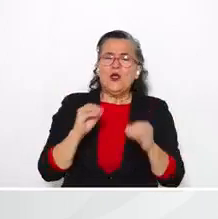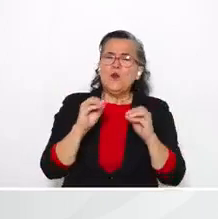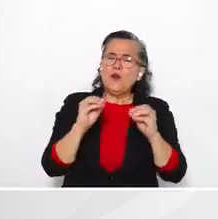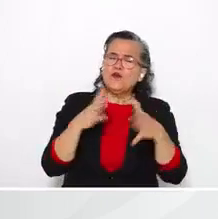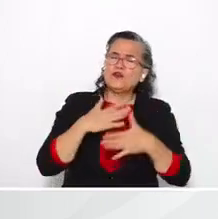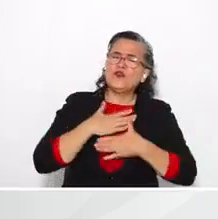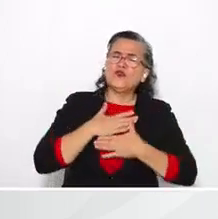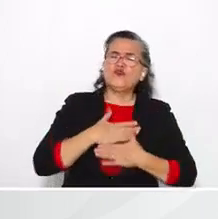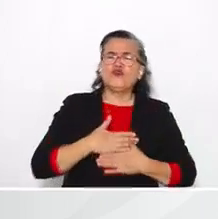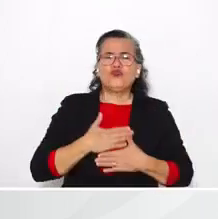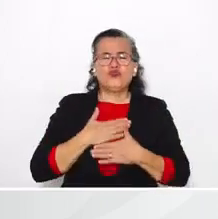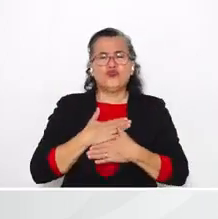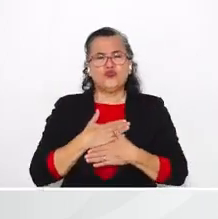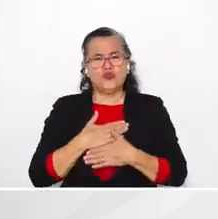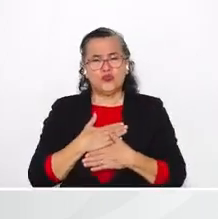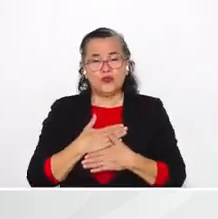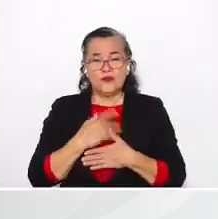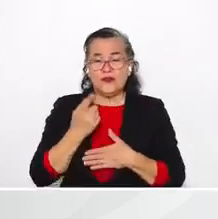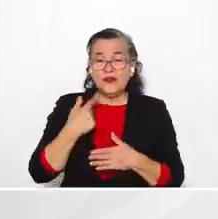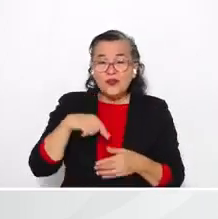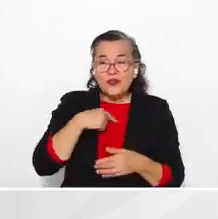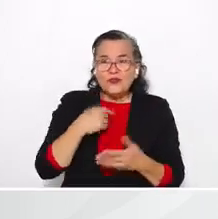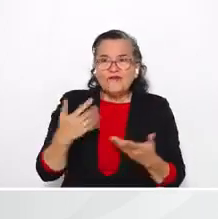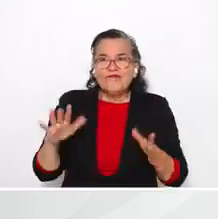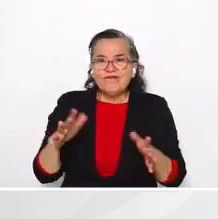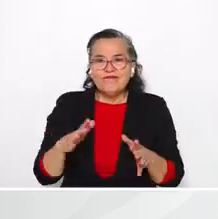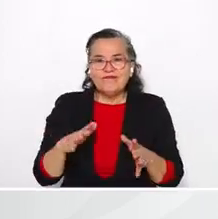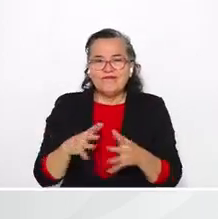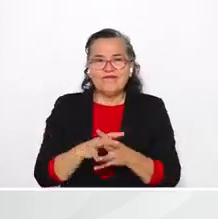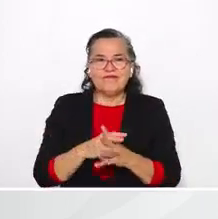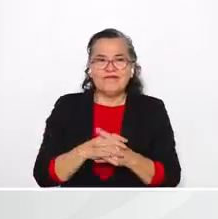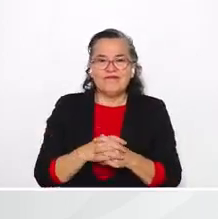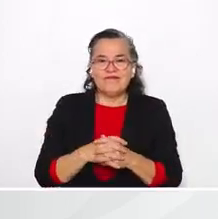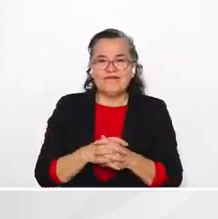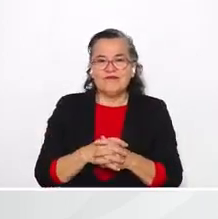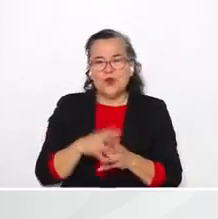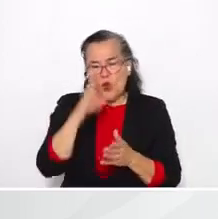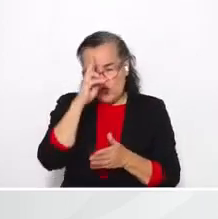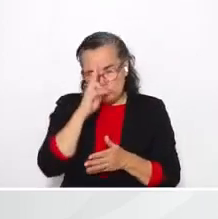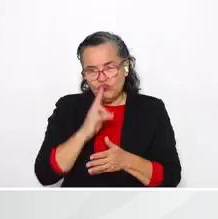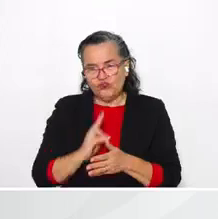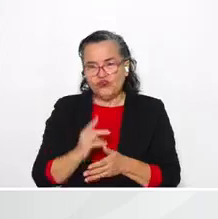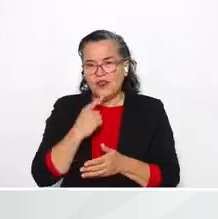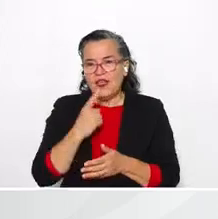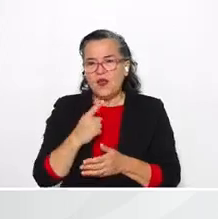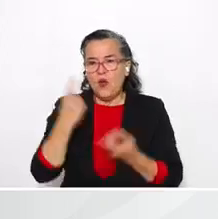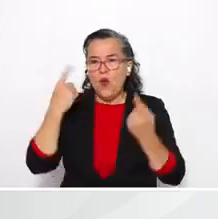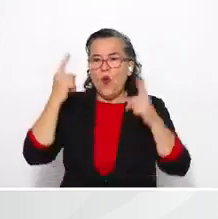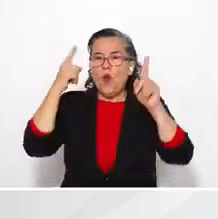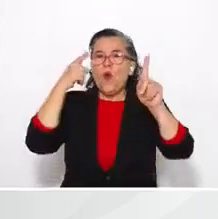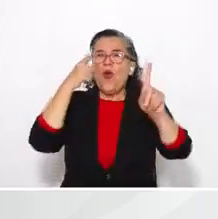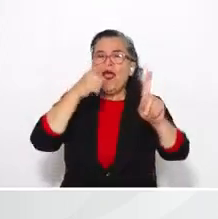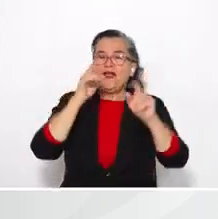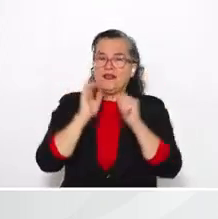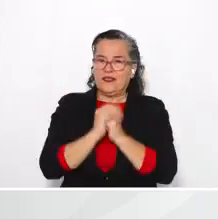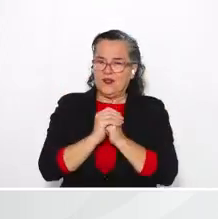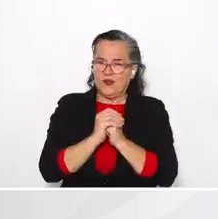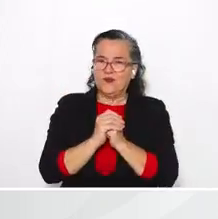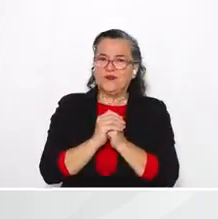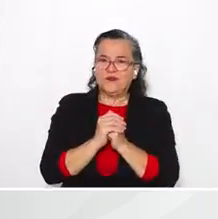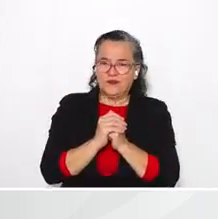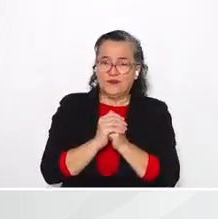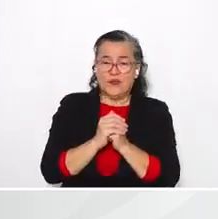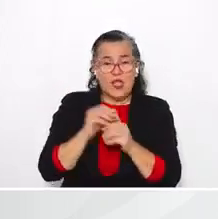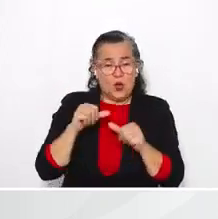complacidos. Hemos tenido, con humildad lo digo, un gran éxito con esas universidades